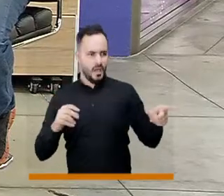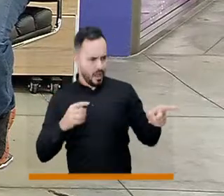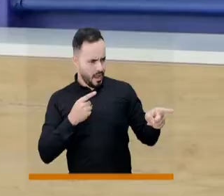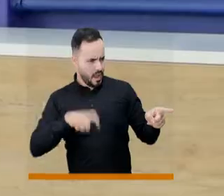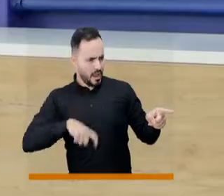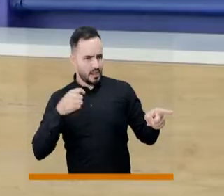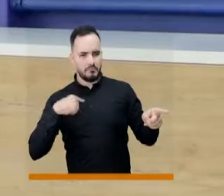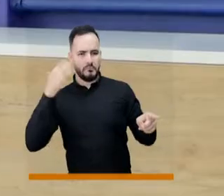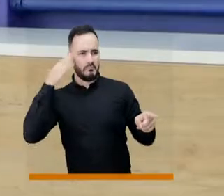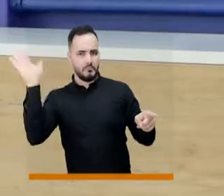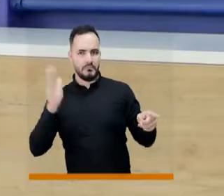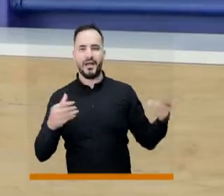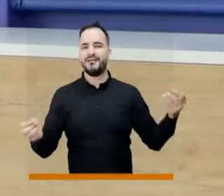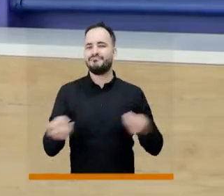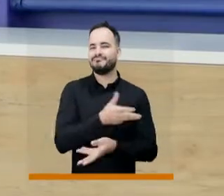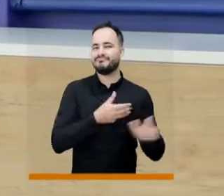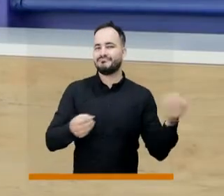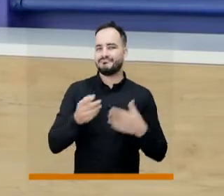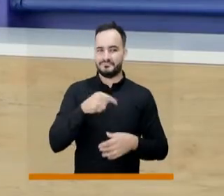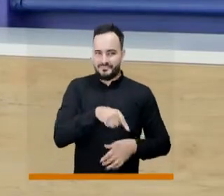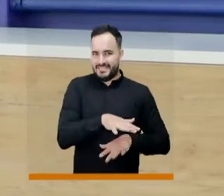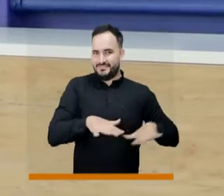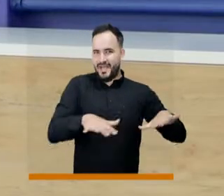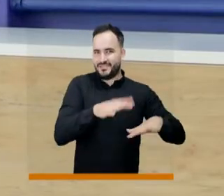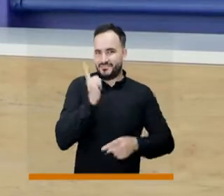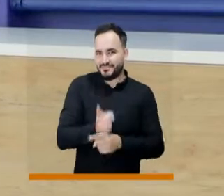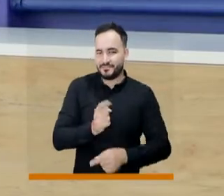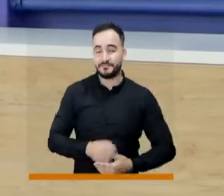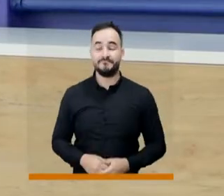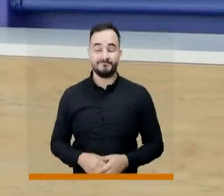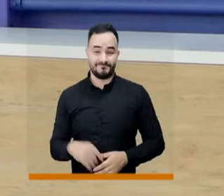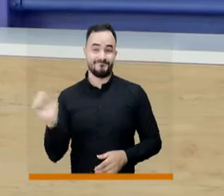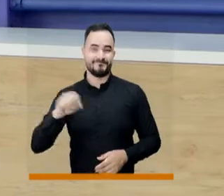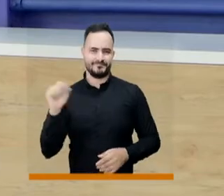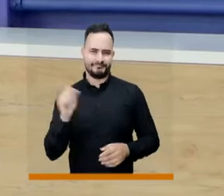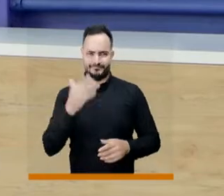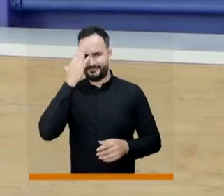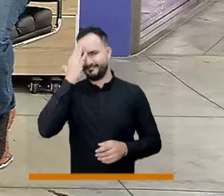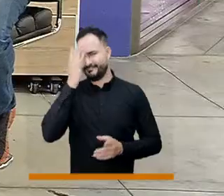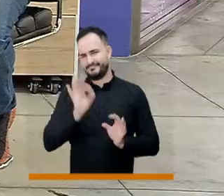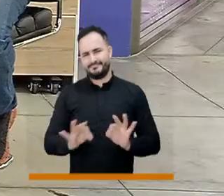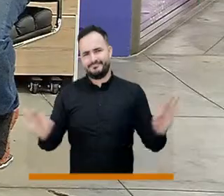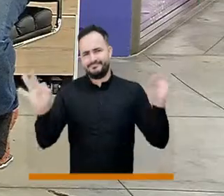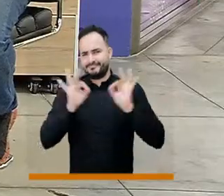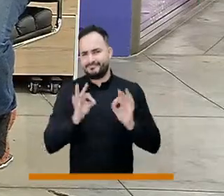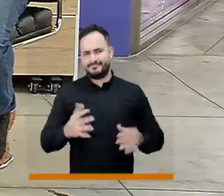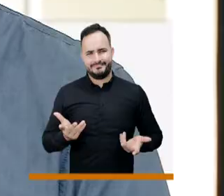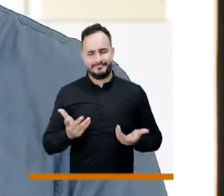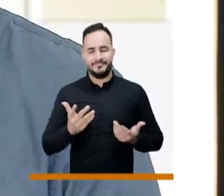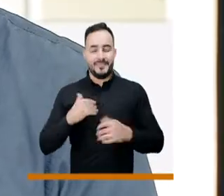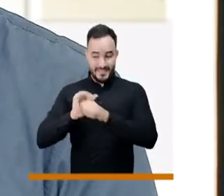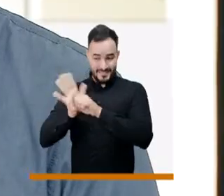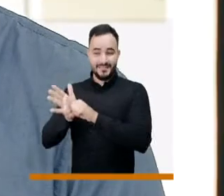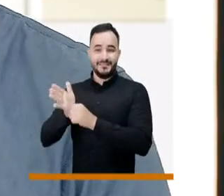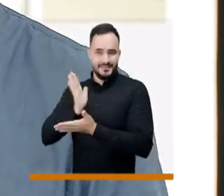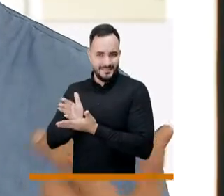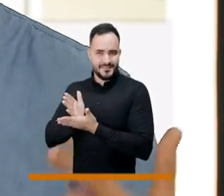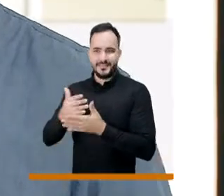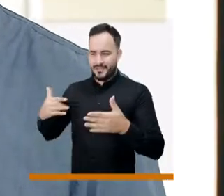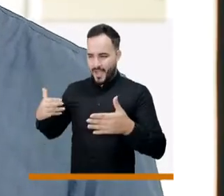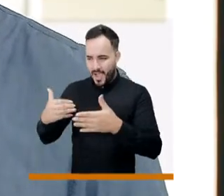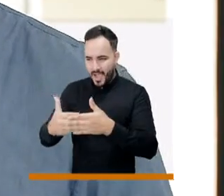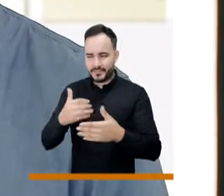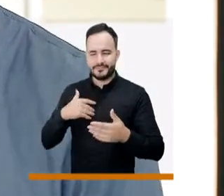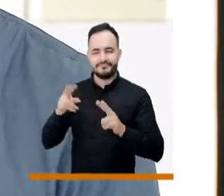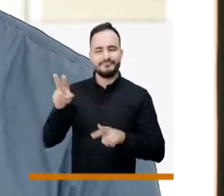diferentes lugares que confluyen en un punto donde comparten y reparten conocimiento. Claro, los temas de movilidad son fundamentales. Pues,